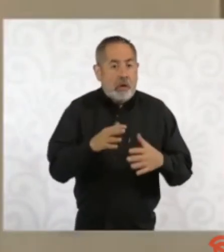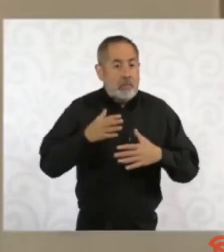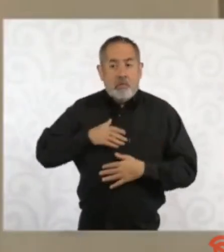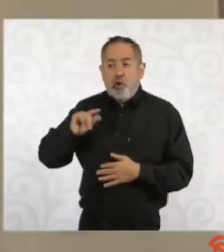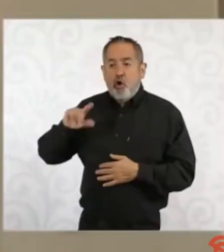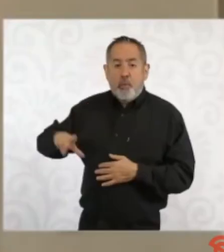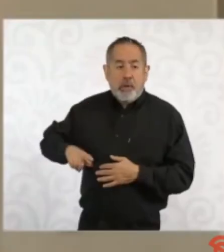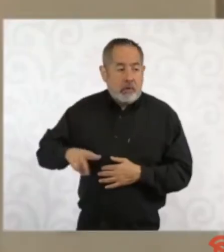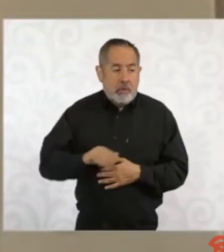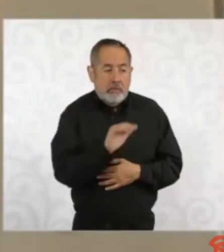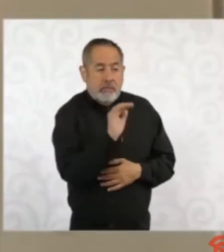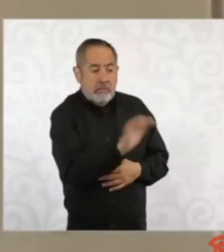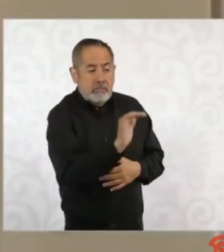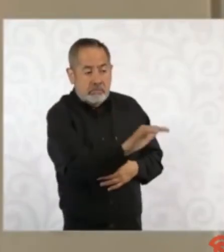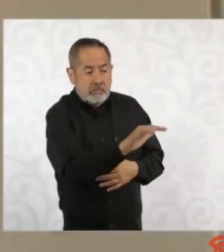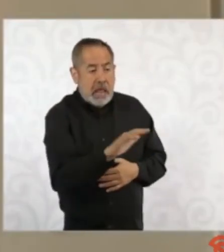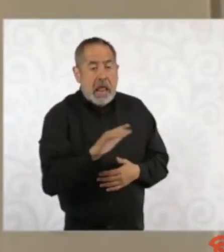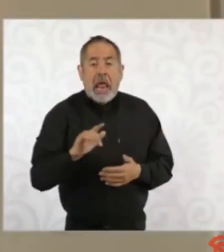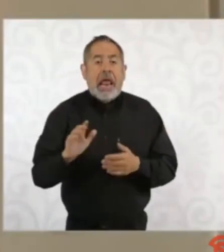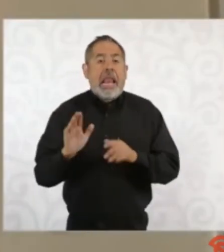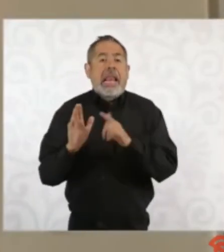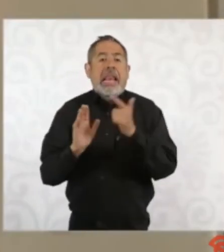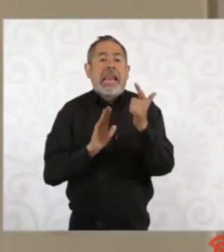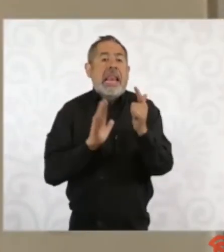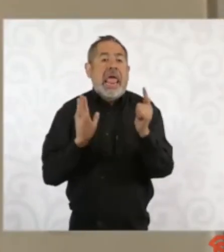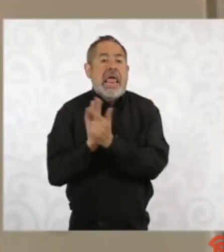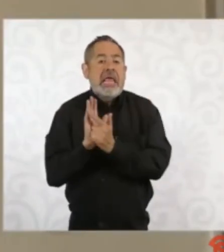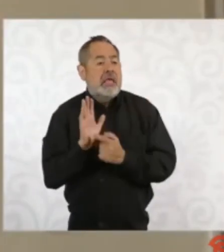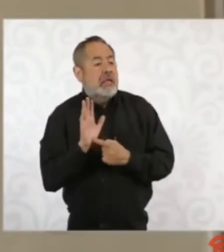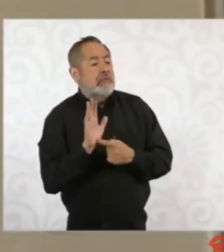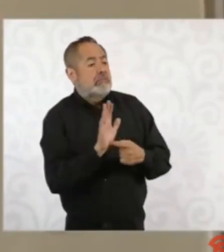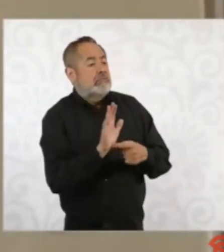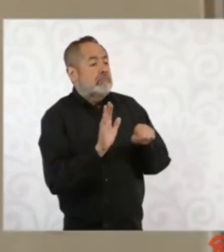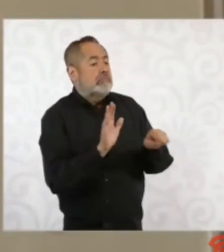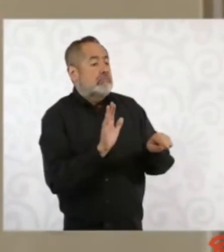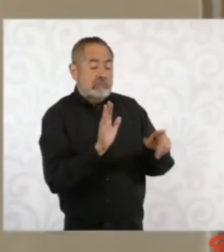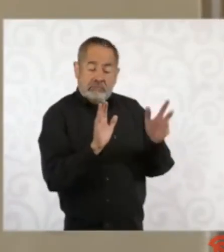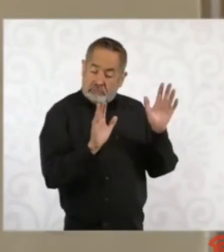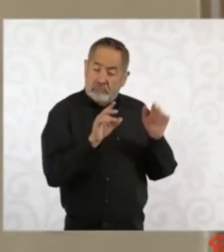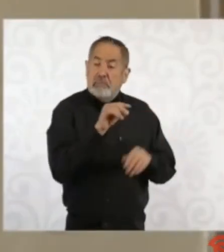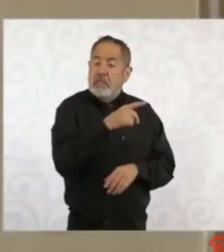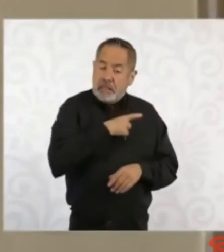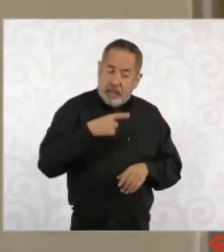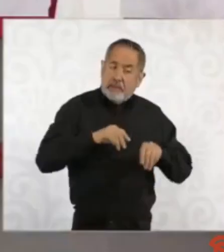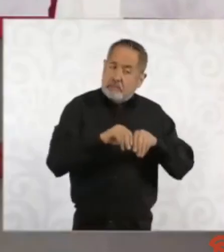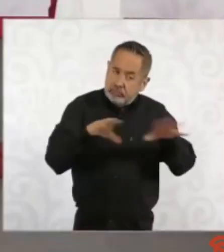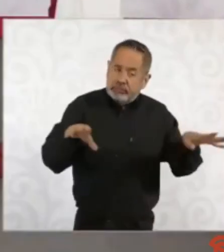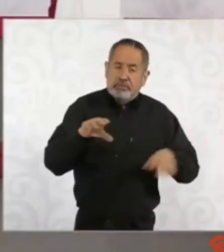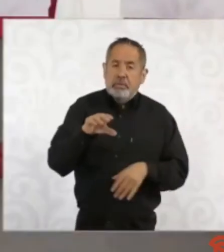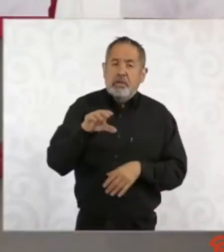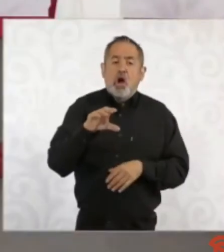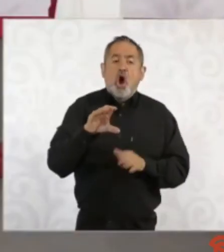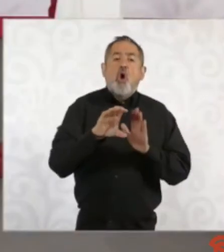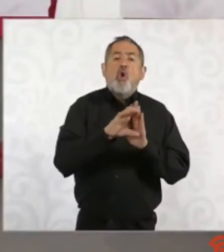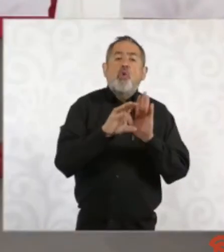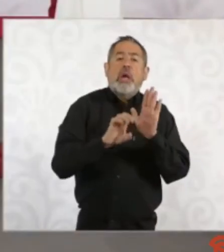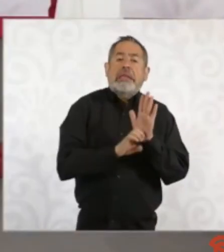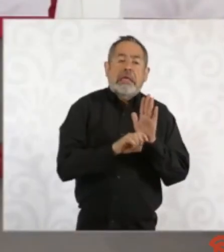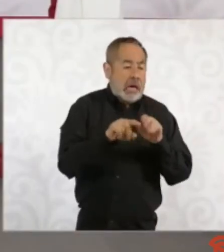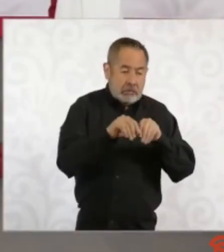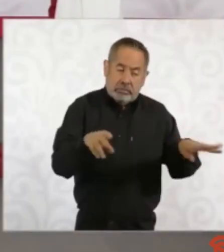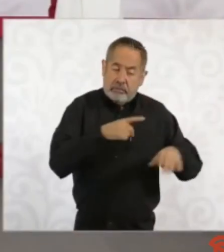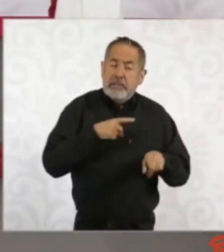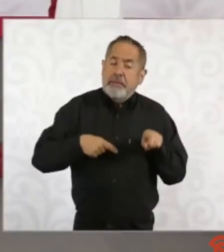está establecido en la ley, tienes que cumplir y tienes que emitir tu código de ética. Pero como todos aquí